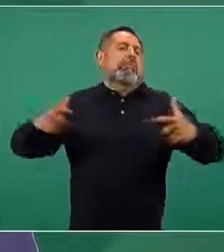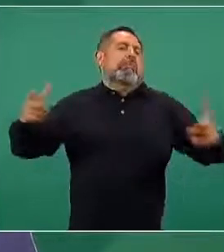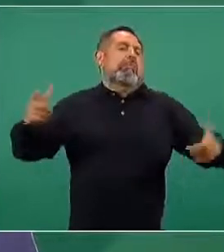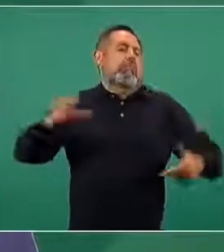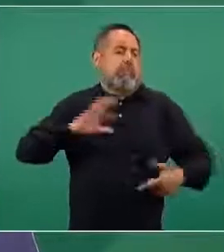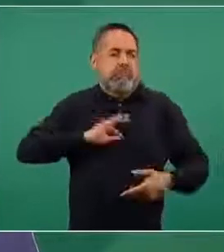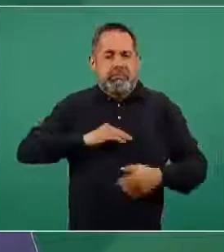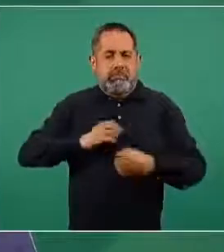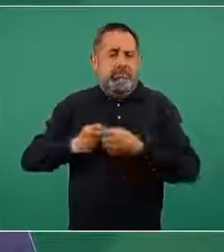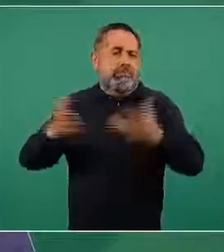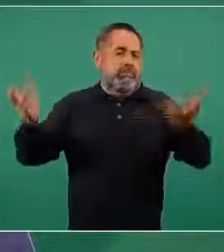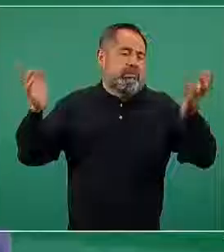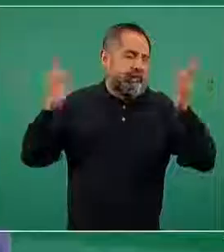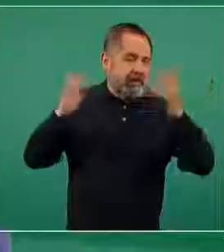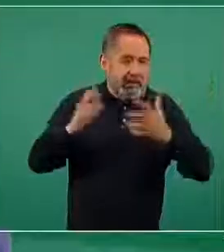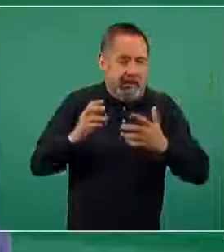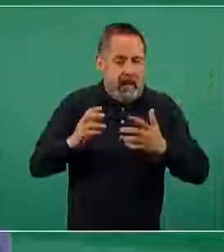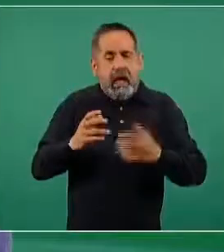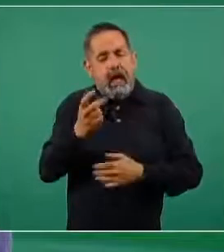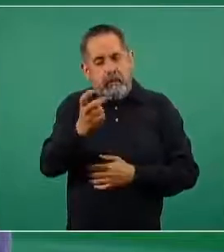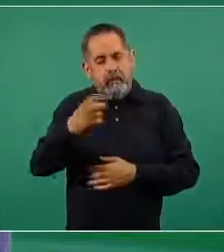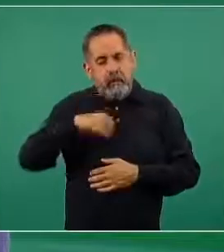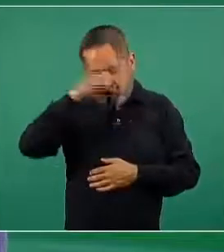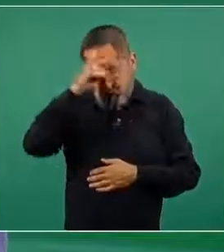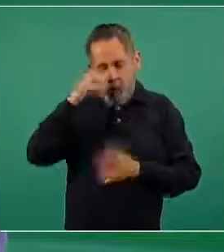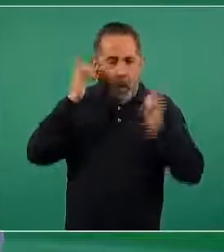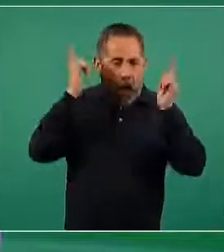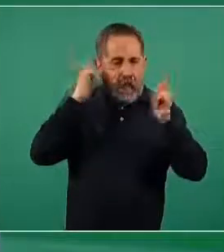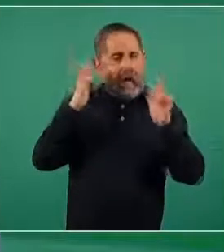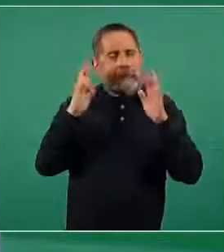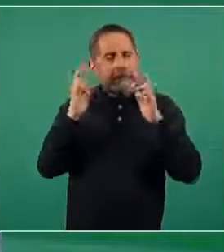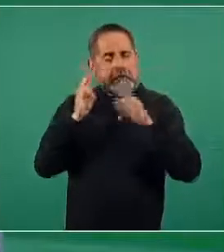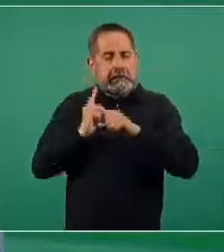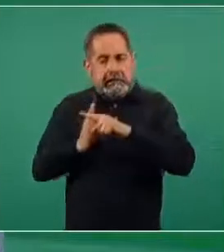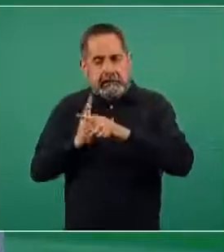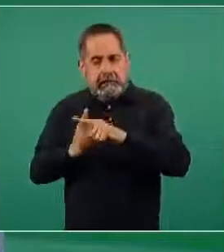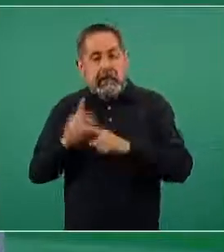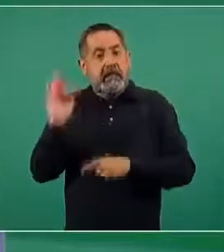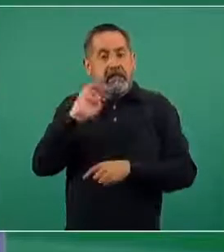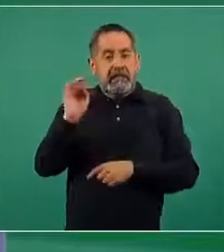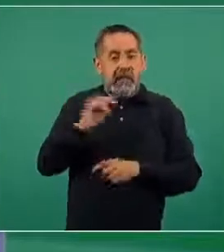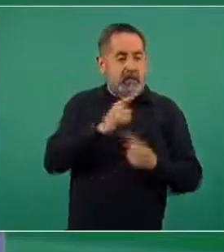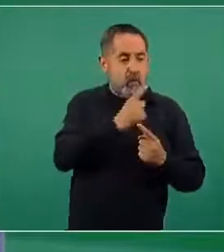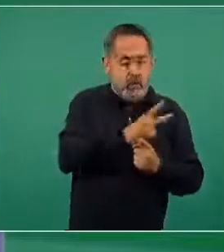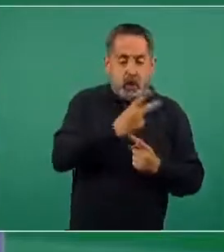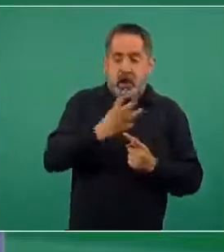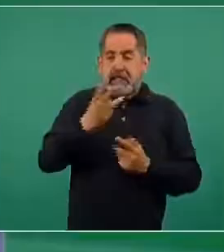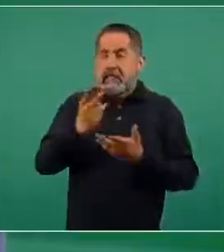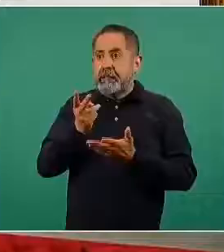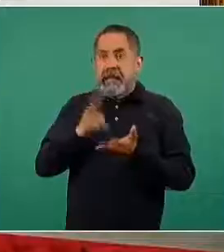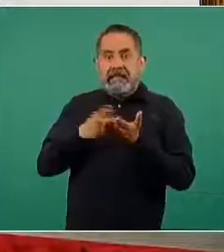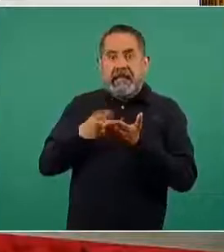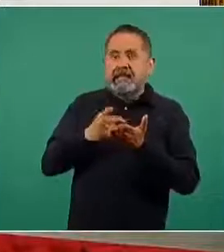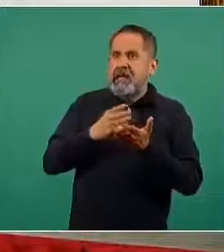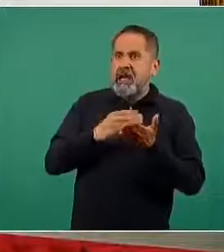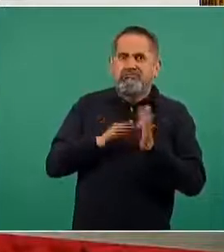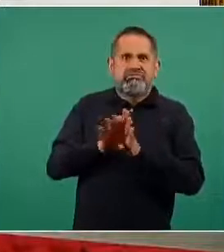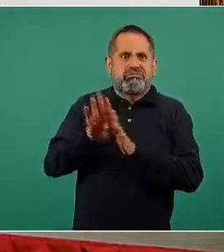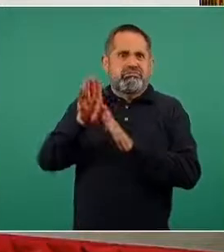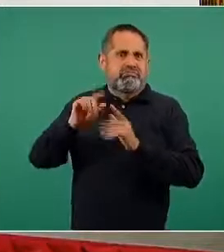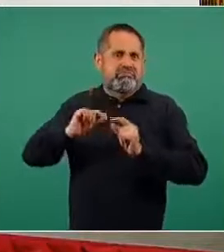soy positivo en esperar que no haya una tercera ola, pero sí tenemos que ser muy claros y muy enfáticos en que la